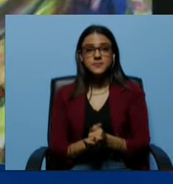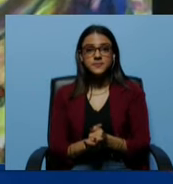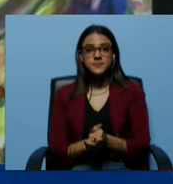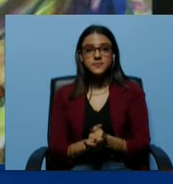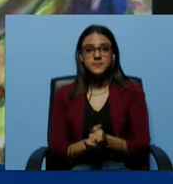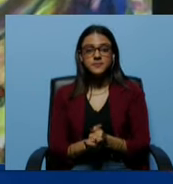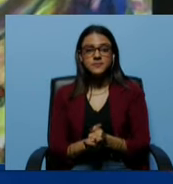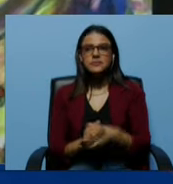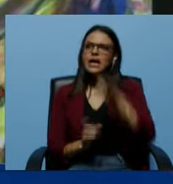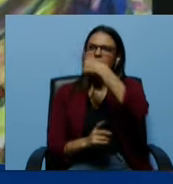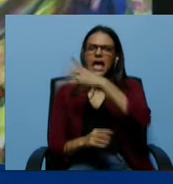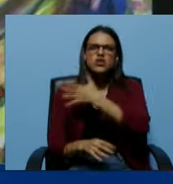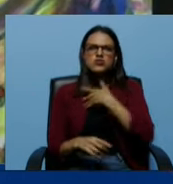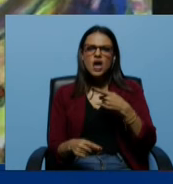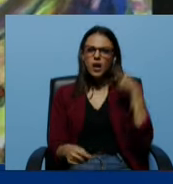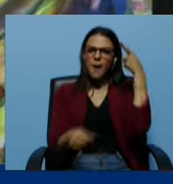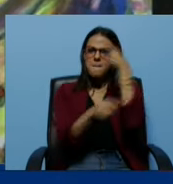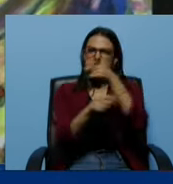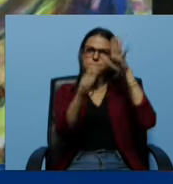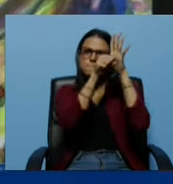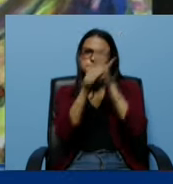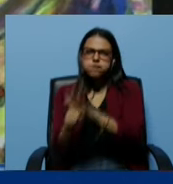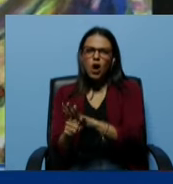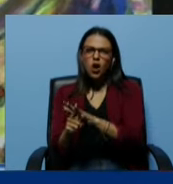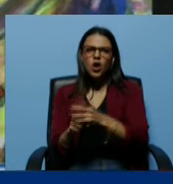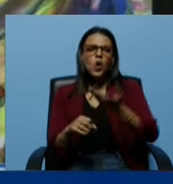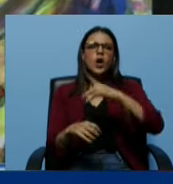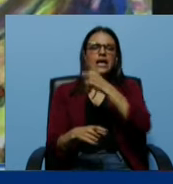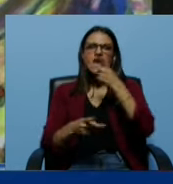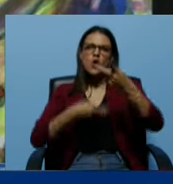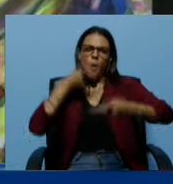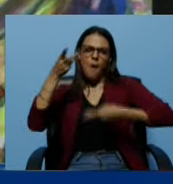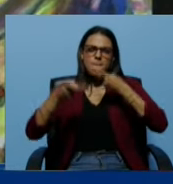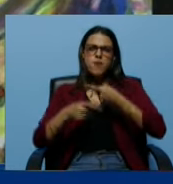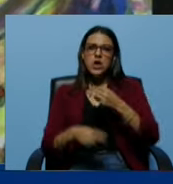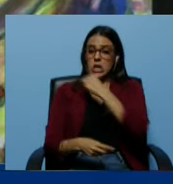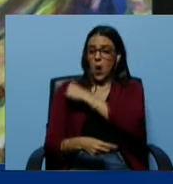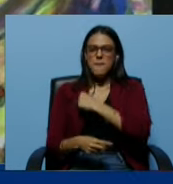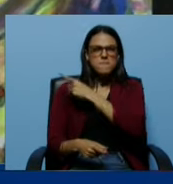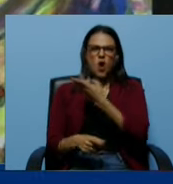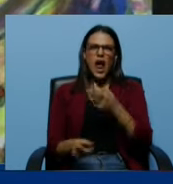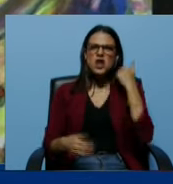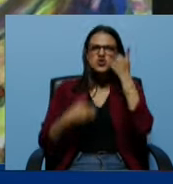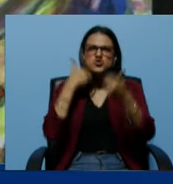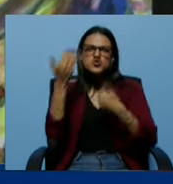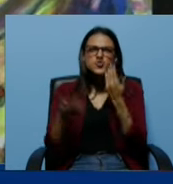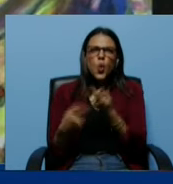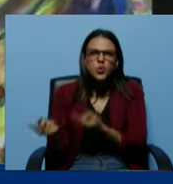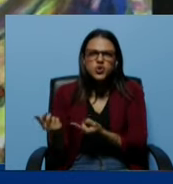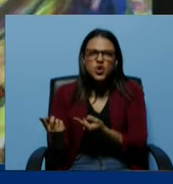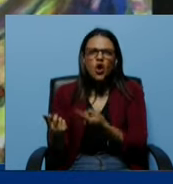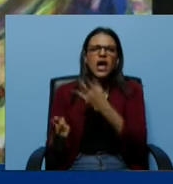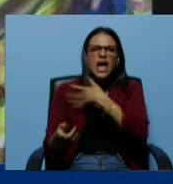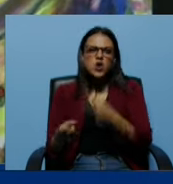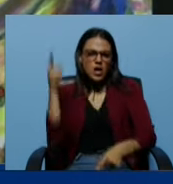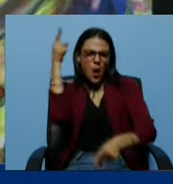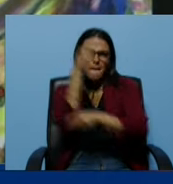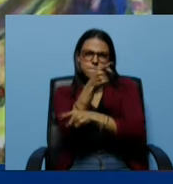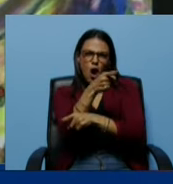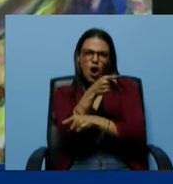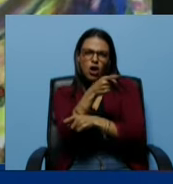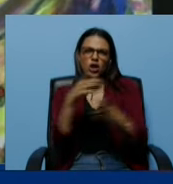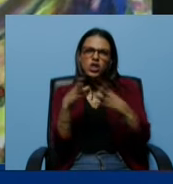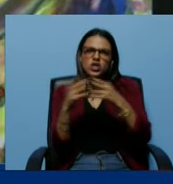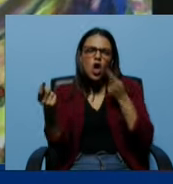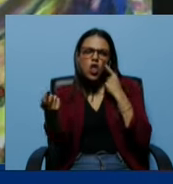El imperio quiere, en su hora de decadencia política, moral y económica, enarbolar su hegemonía por